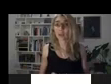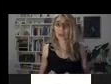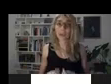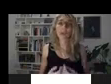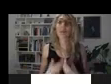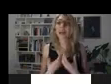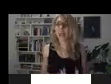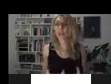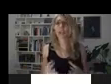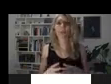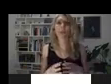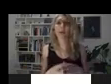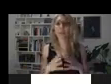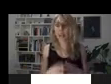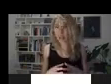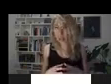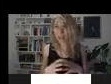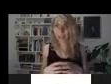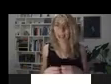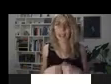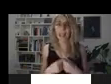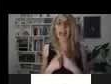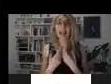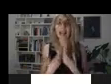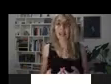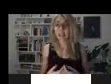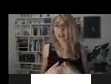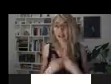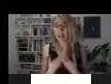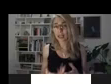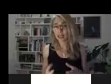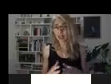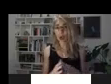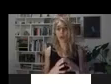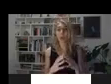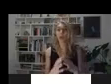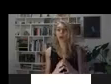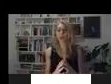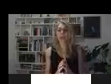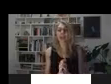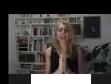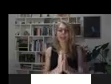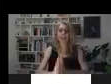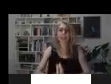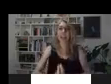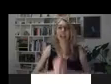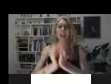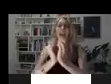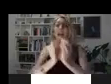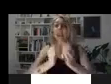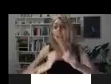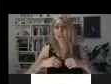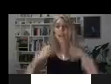el 50%. Para esto tenemos que aspirar a que el galerista, la galerista nos proponga